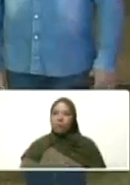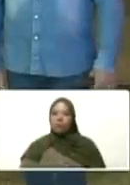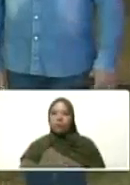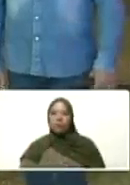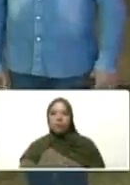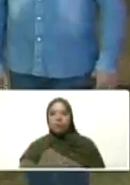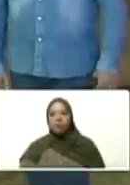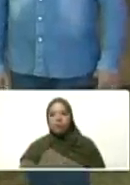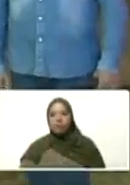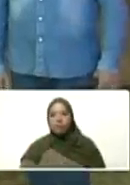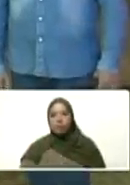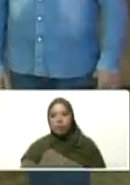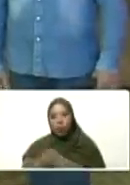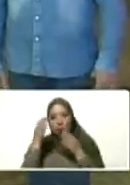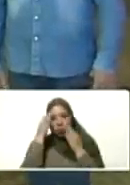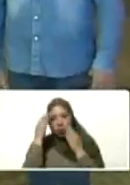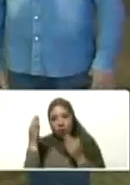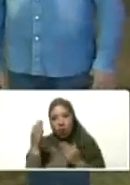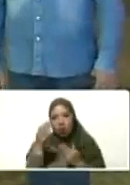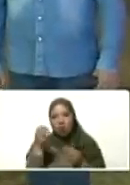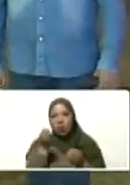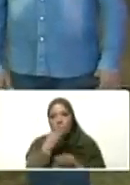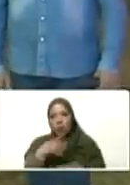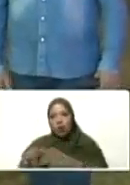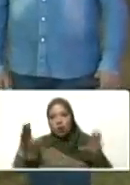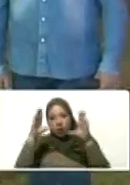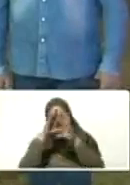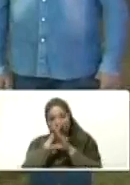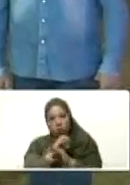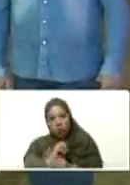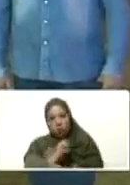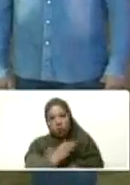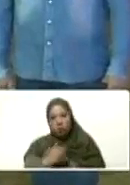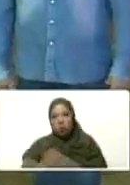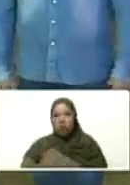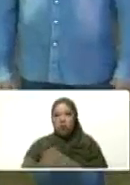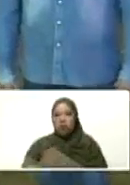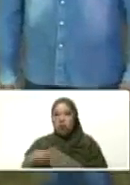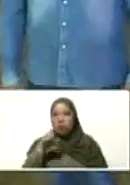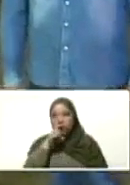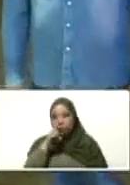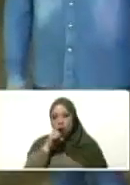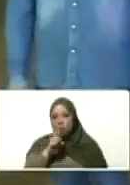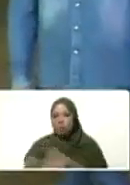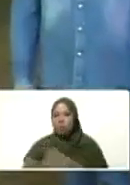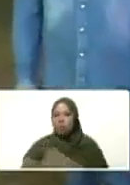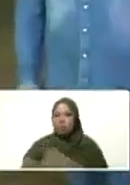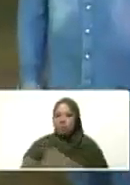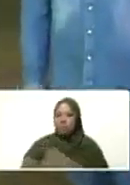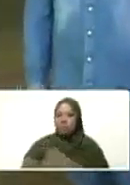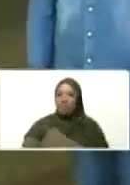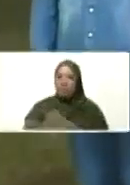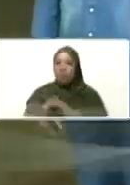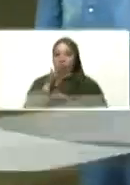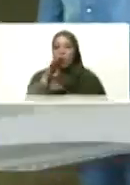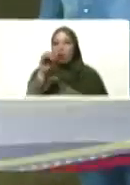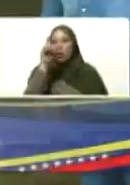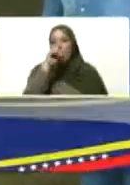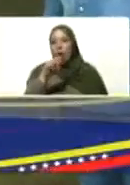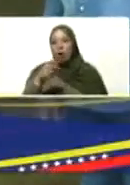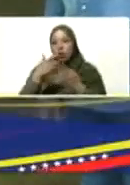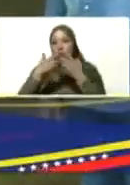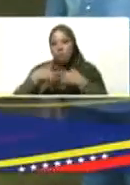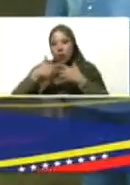Bueno, un saludo, buenas noches, señor presidente. Efectivamente, esta es una empresa que data de más de 40 años. Es